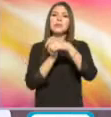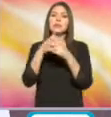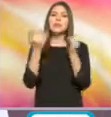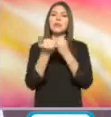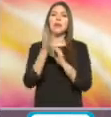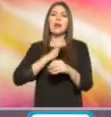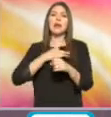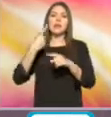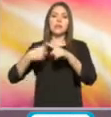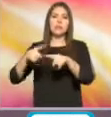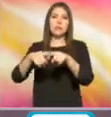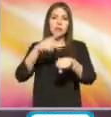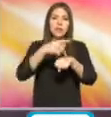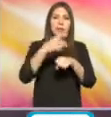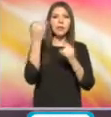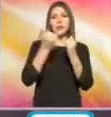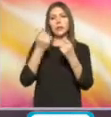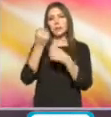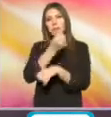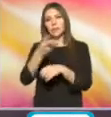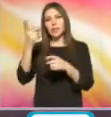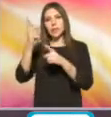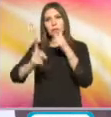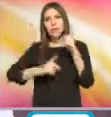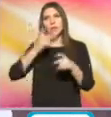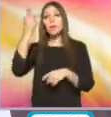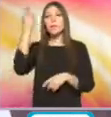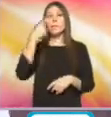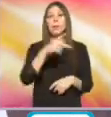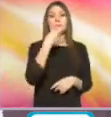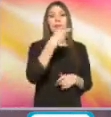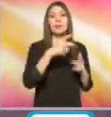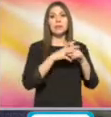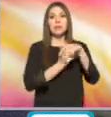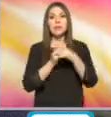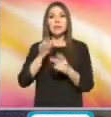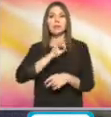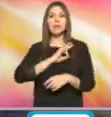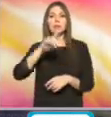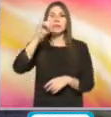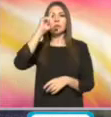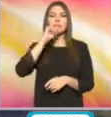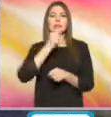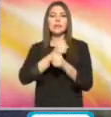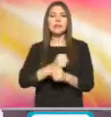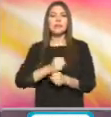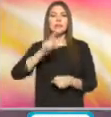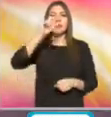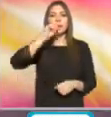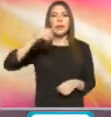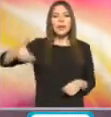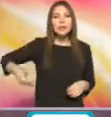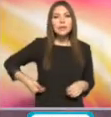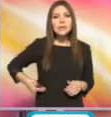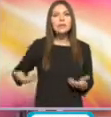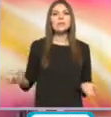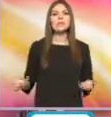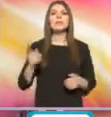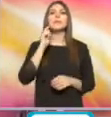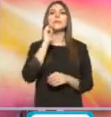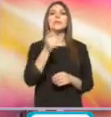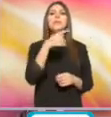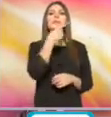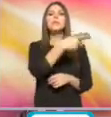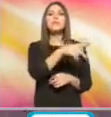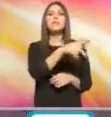¿no? Pero esta como que siento que estás más expuesto a sufrir algún tipo de accidentes. ¿Qué te ha dejado la lucha a